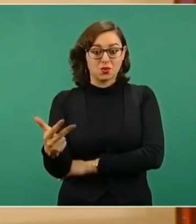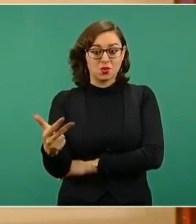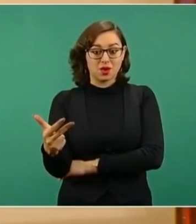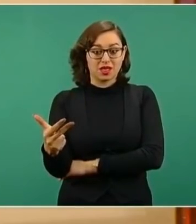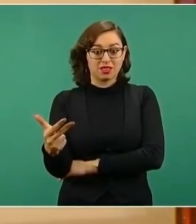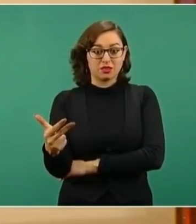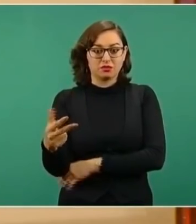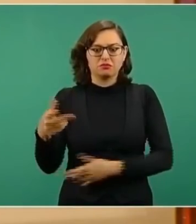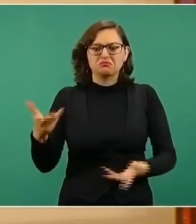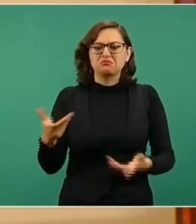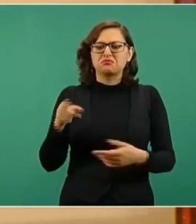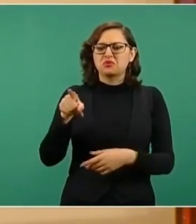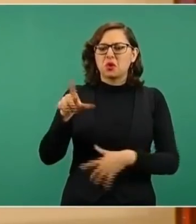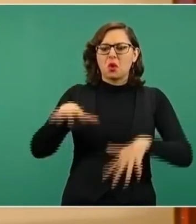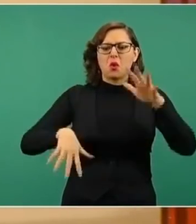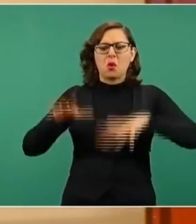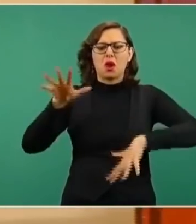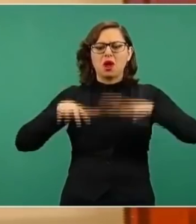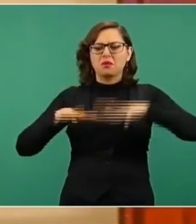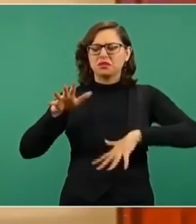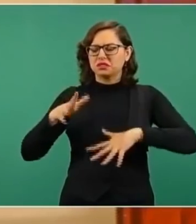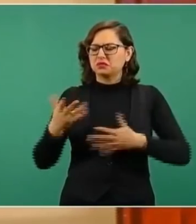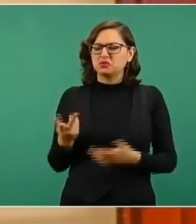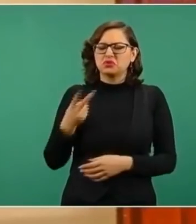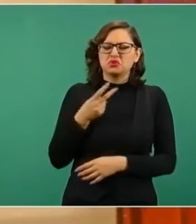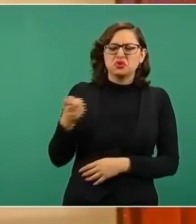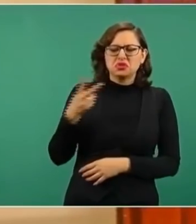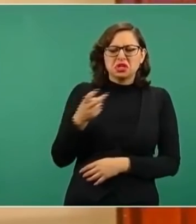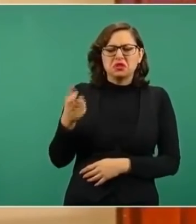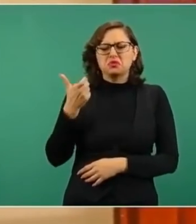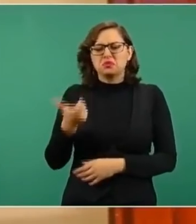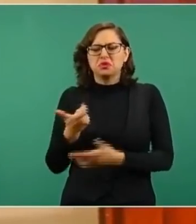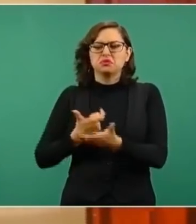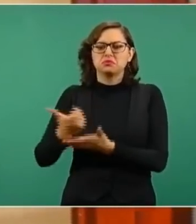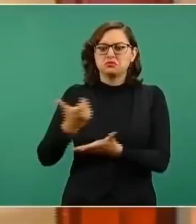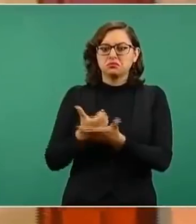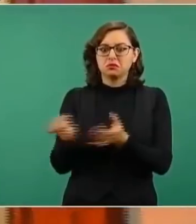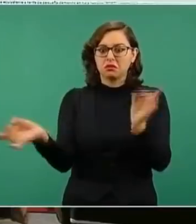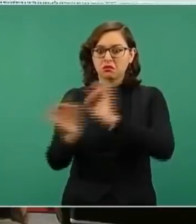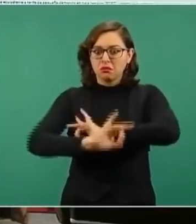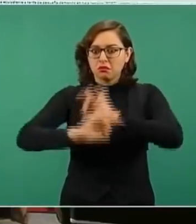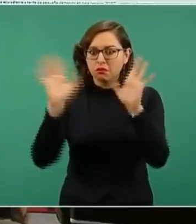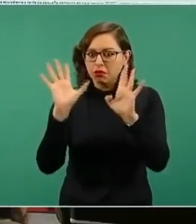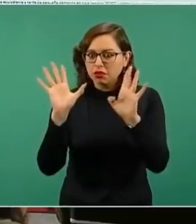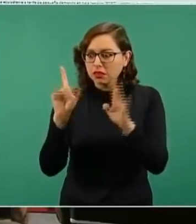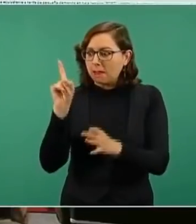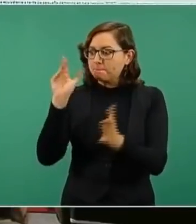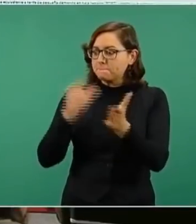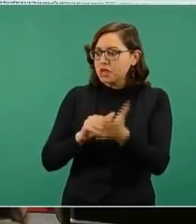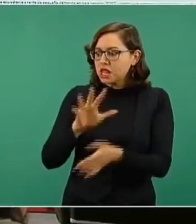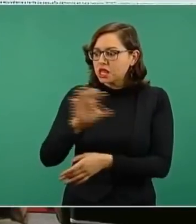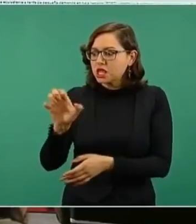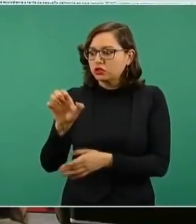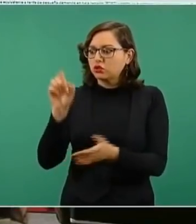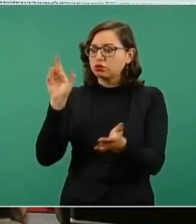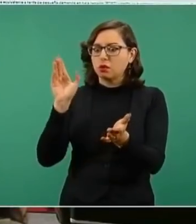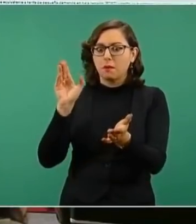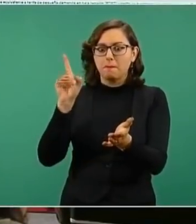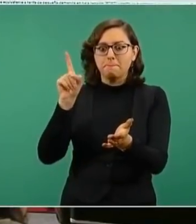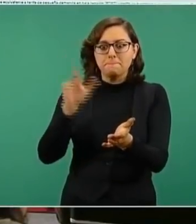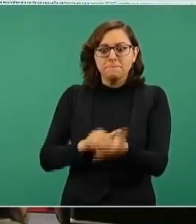pagando 200 pesos, 300, me llegó de 1,200, me llegó de 1,500, claro, porque saltó de